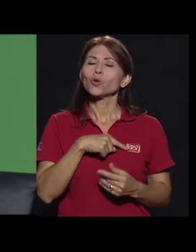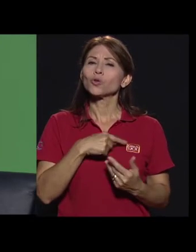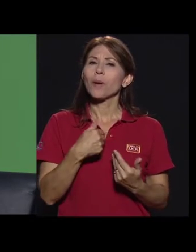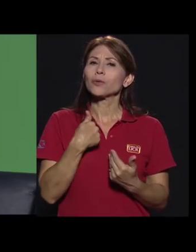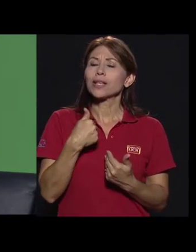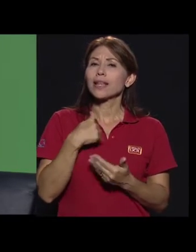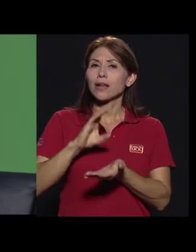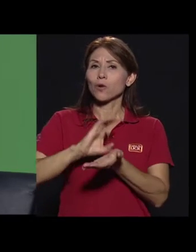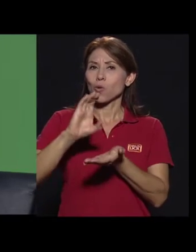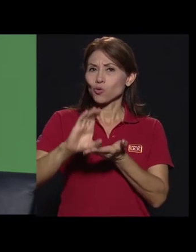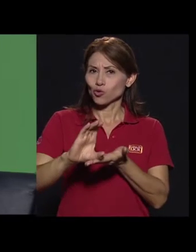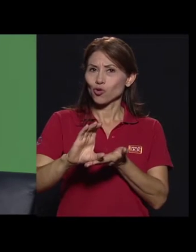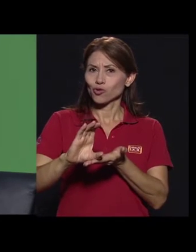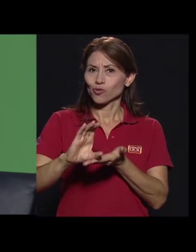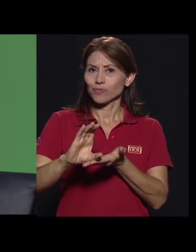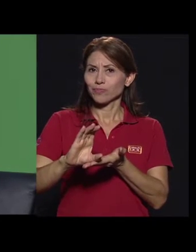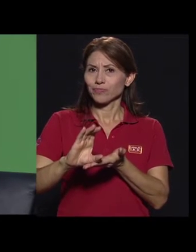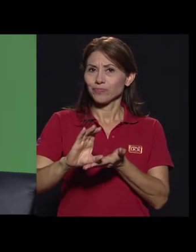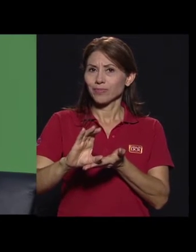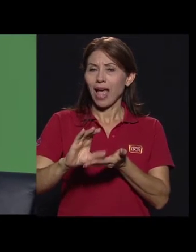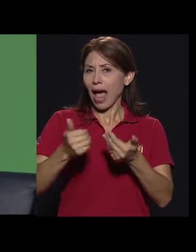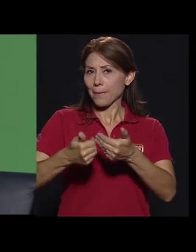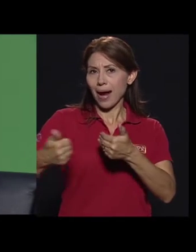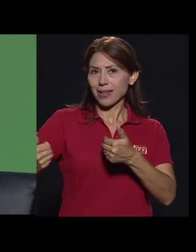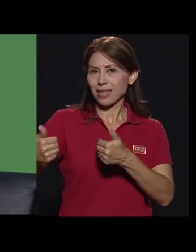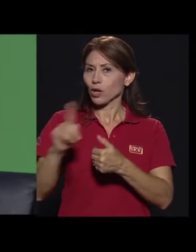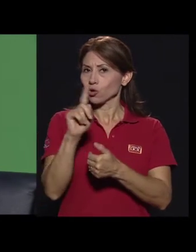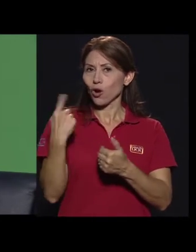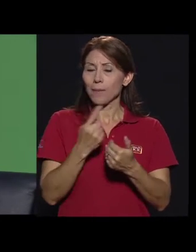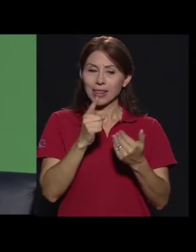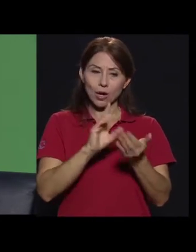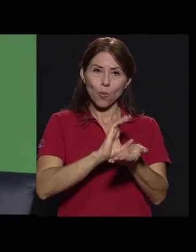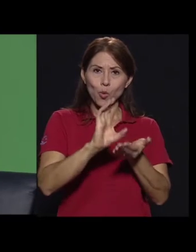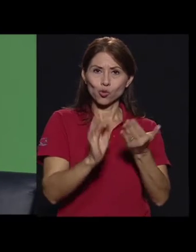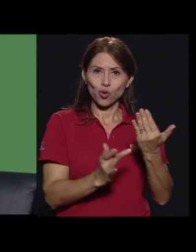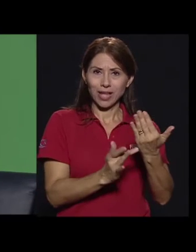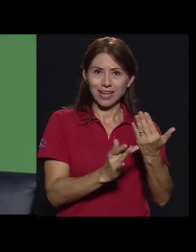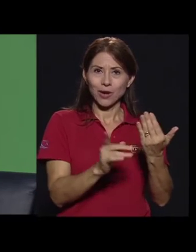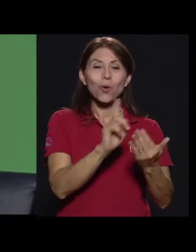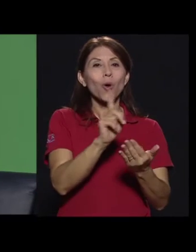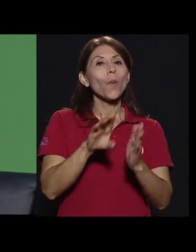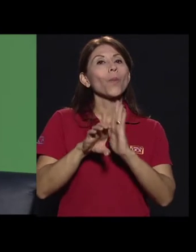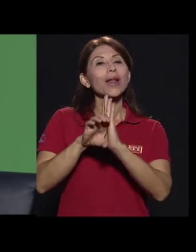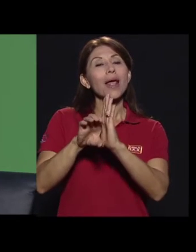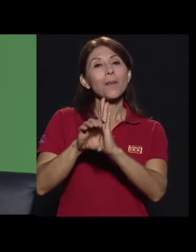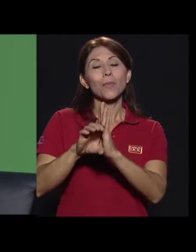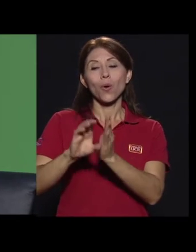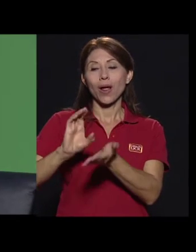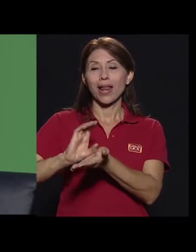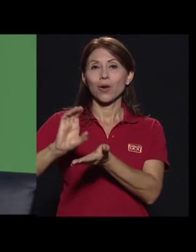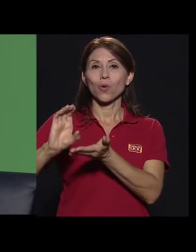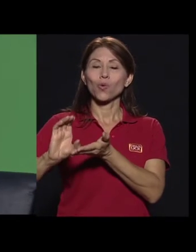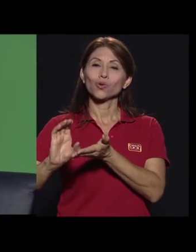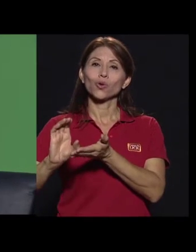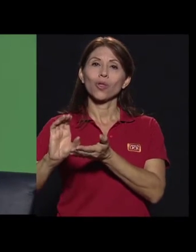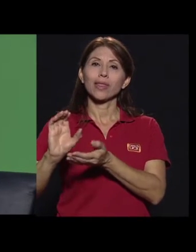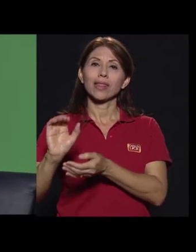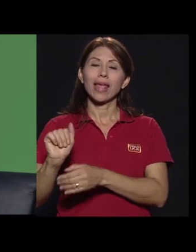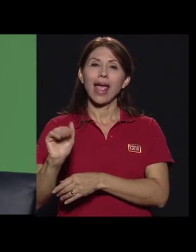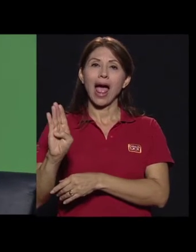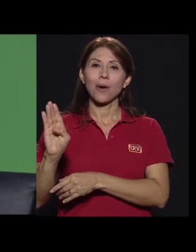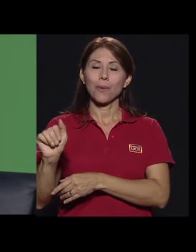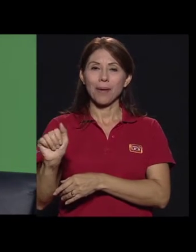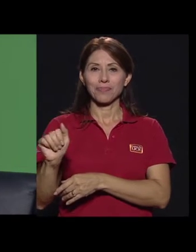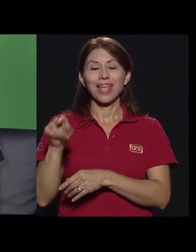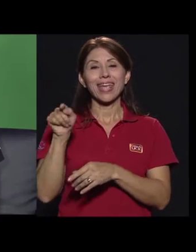cursos aparte, ya no solo como un curso técnico, sino por ejemplo, el curso de ABA, que es de análisis aplicado a la